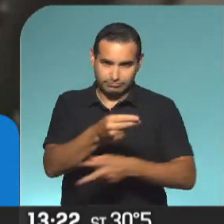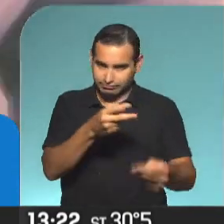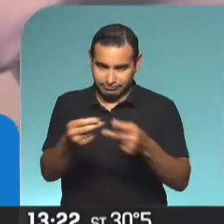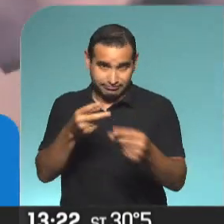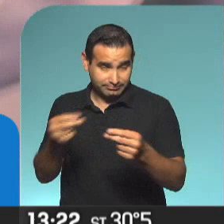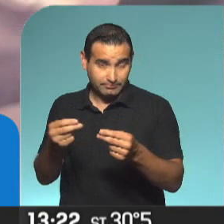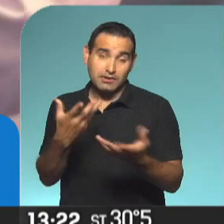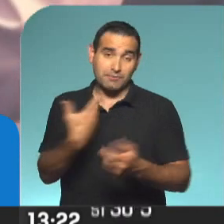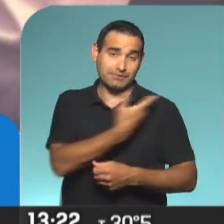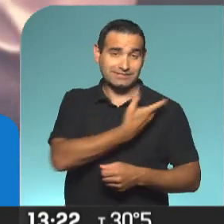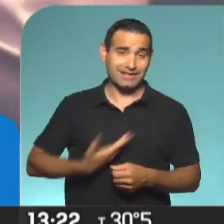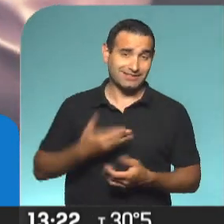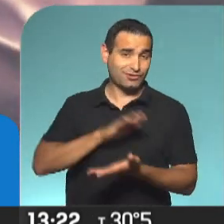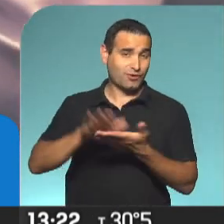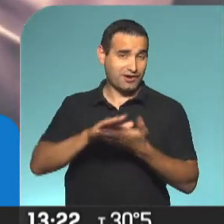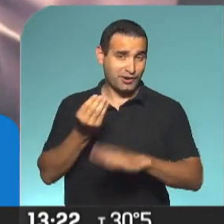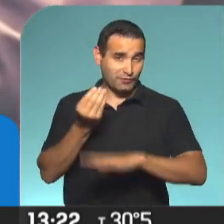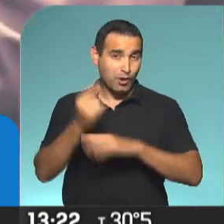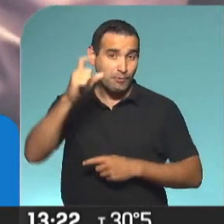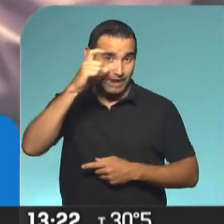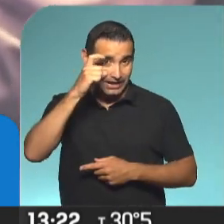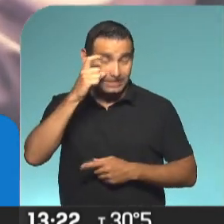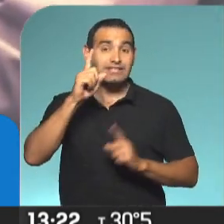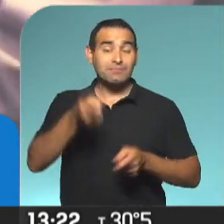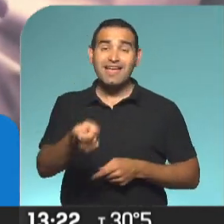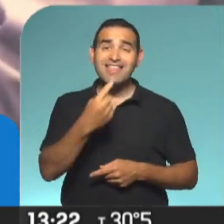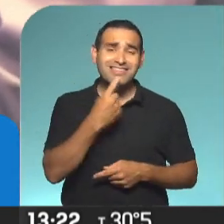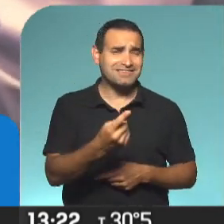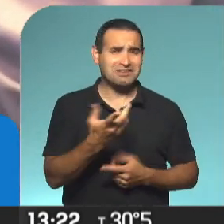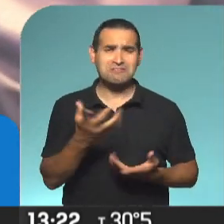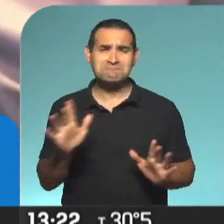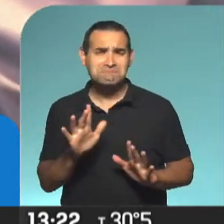entre ellos el presidente electo, Joe Biden, quien dijo: "No hay